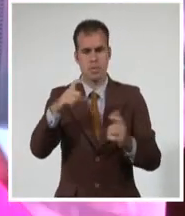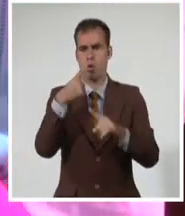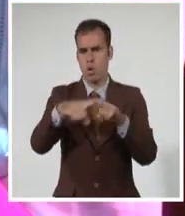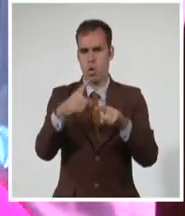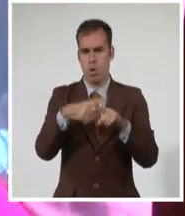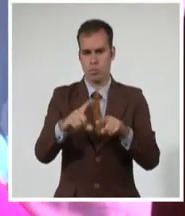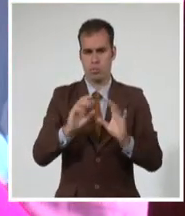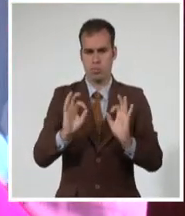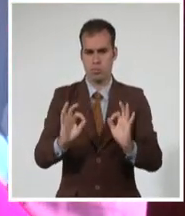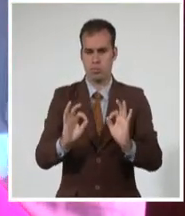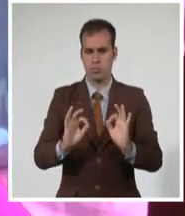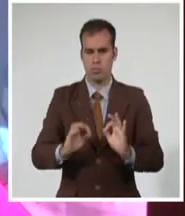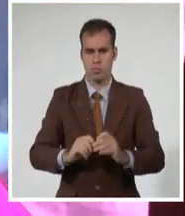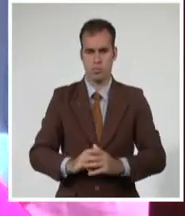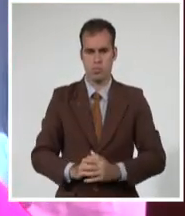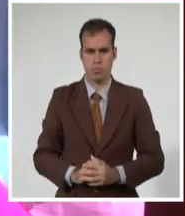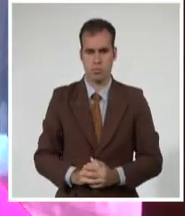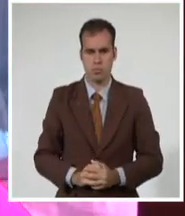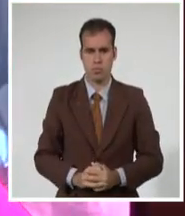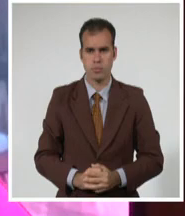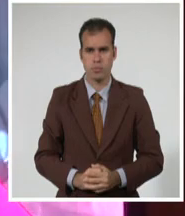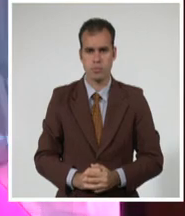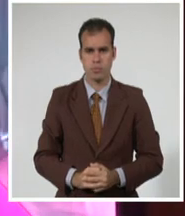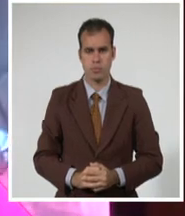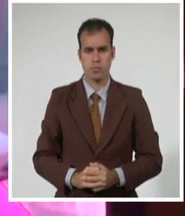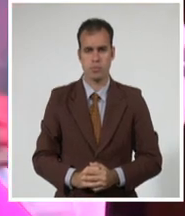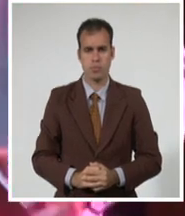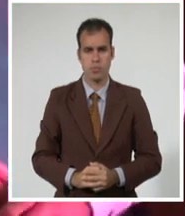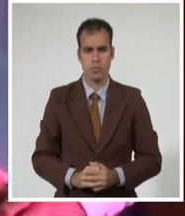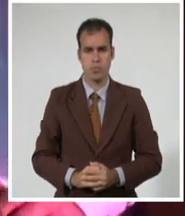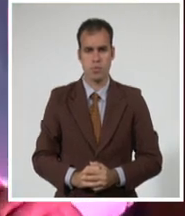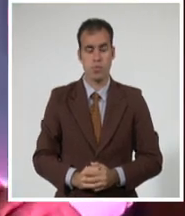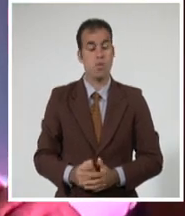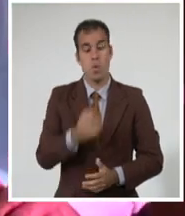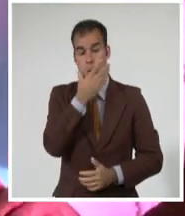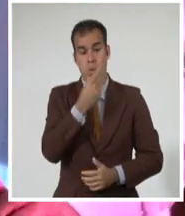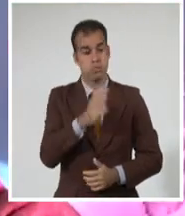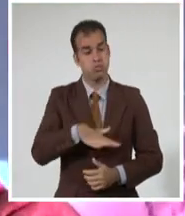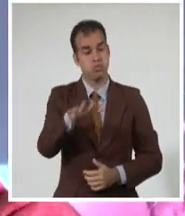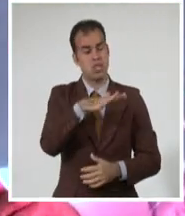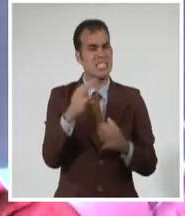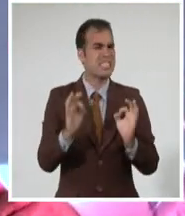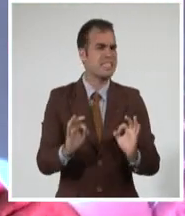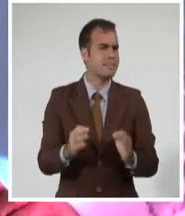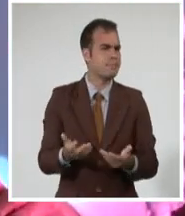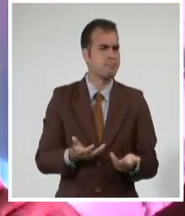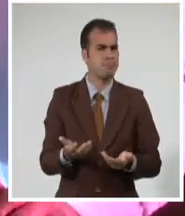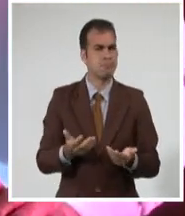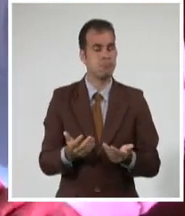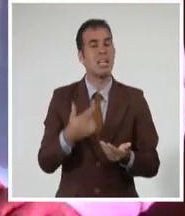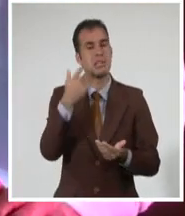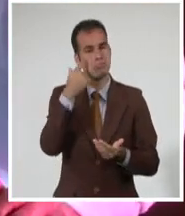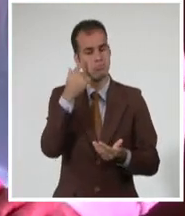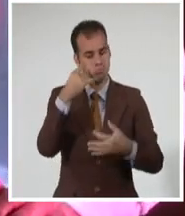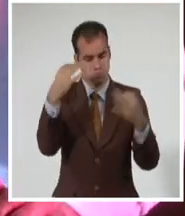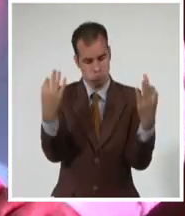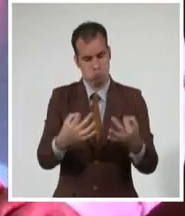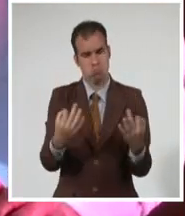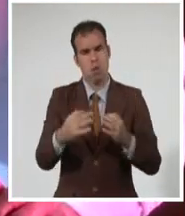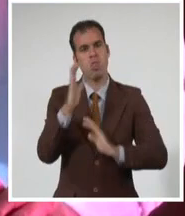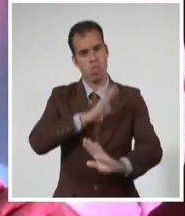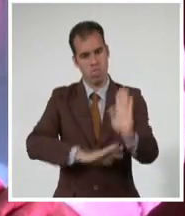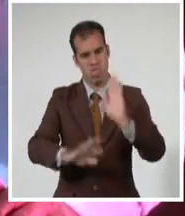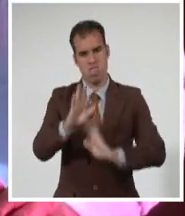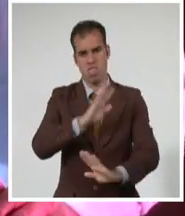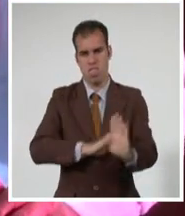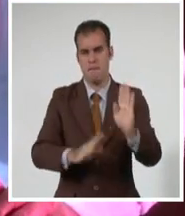gobierno en todos los niveles del país. En fin de cuentas, las nuevas generaciones de cubanos en las que se destaca por convicción ese